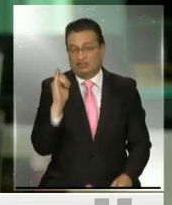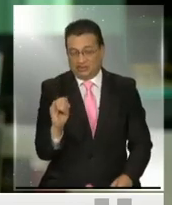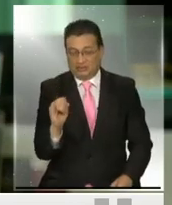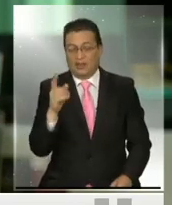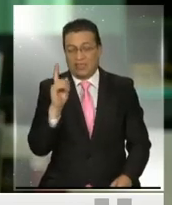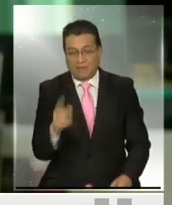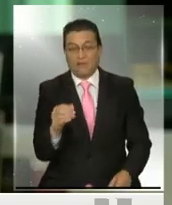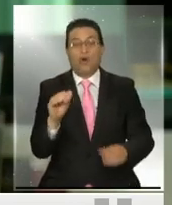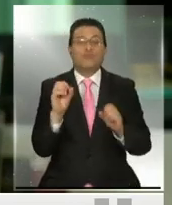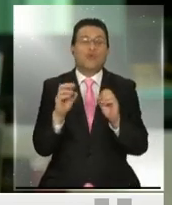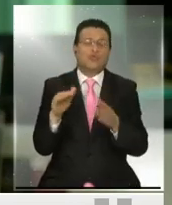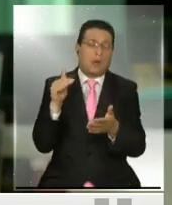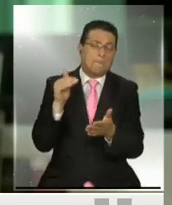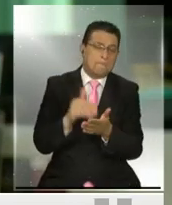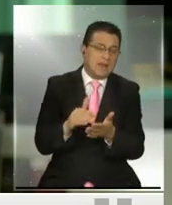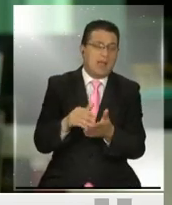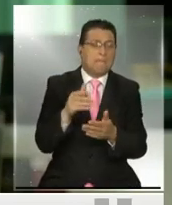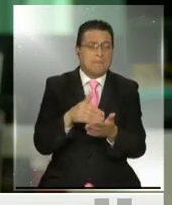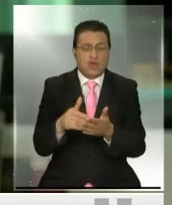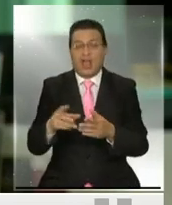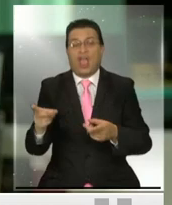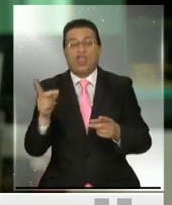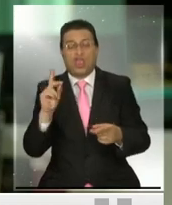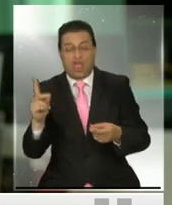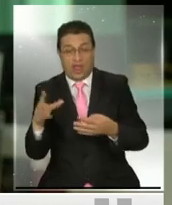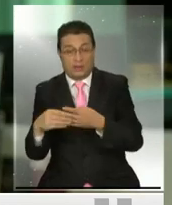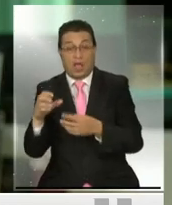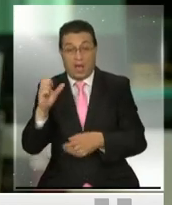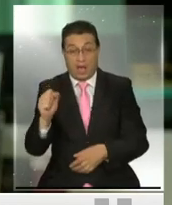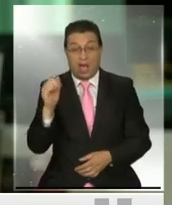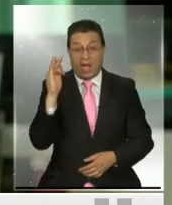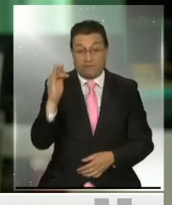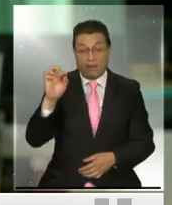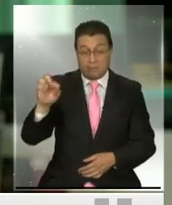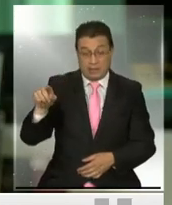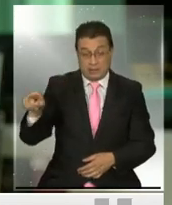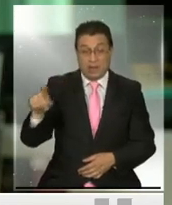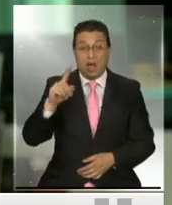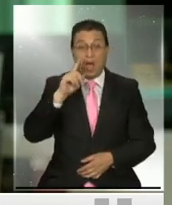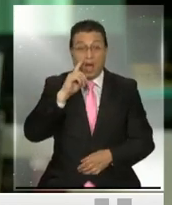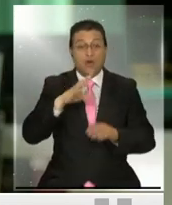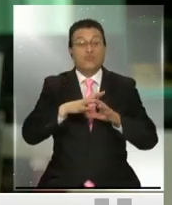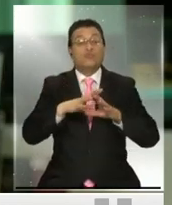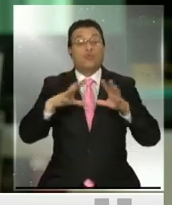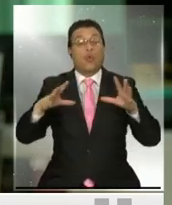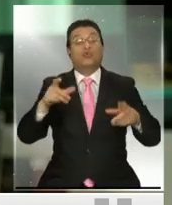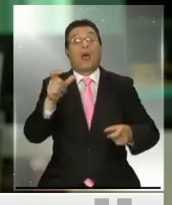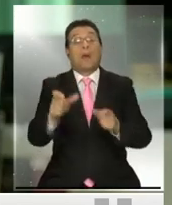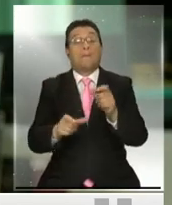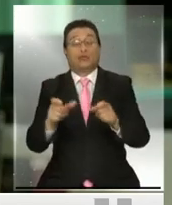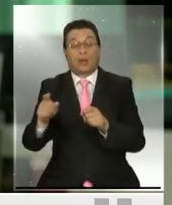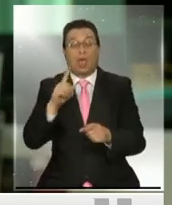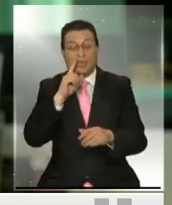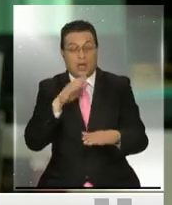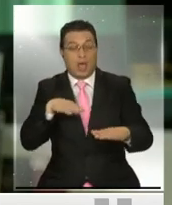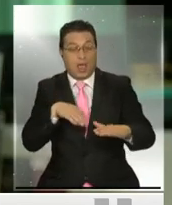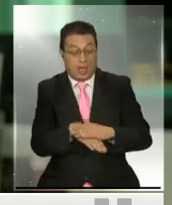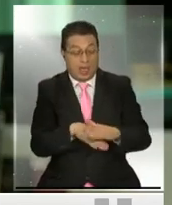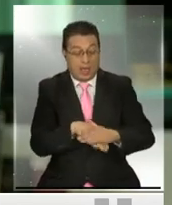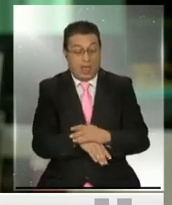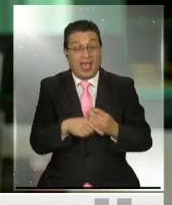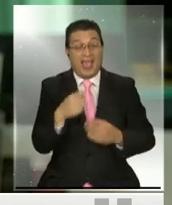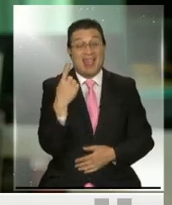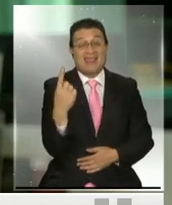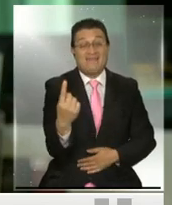cantidad de miles de cientos de miles de millones de dólares que manejan la afp hay una cantidad enorme de personas que tienen sus ahorros individuales del